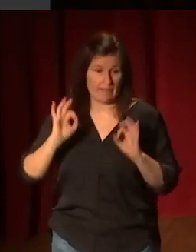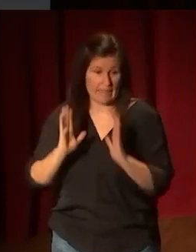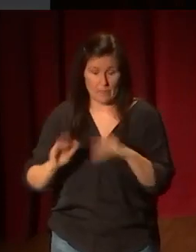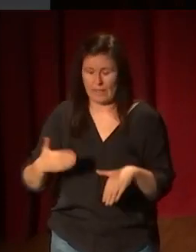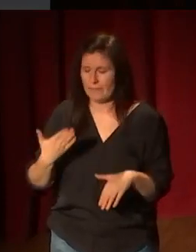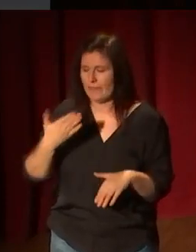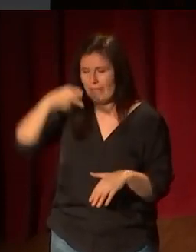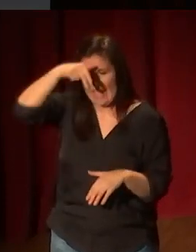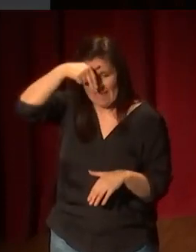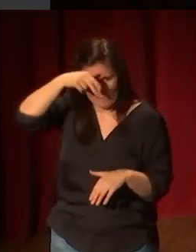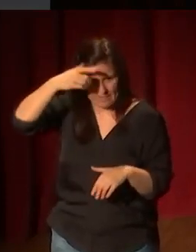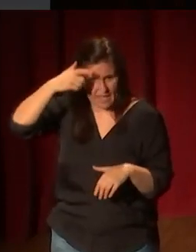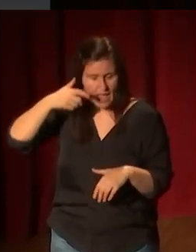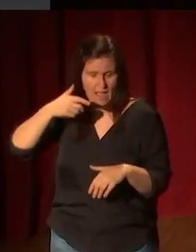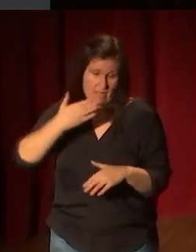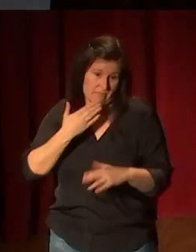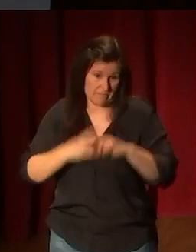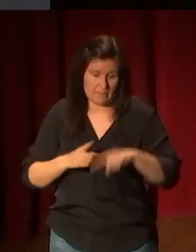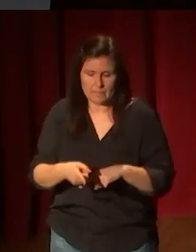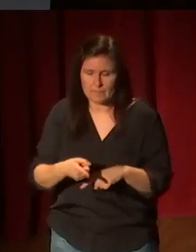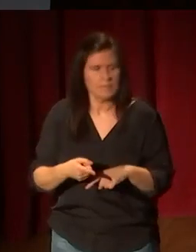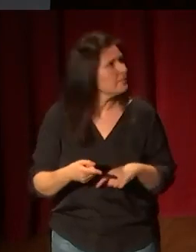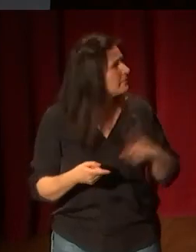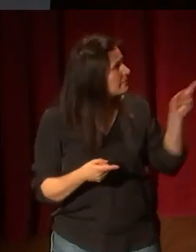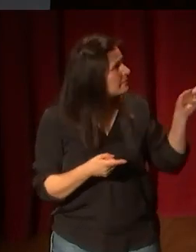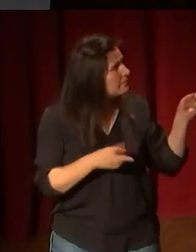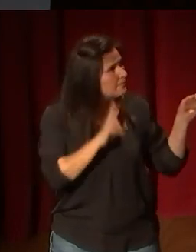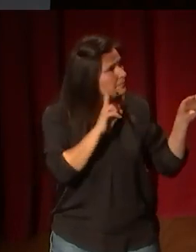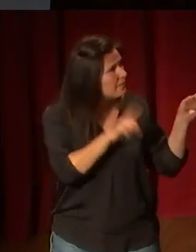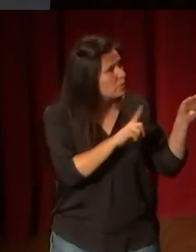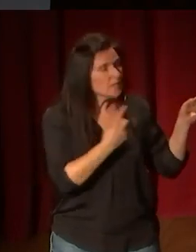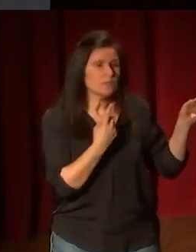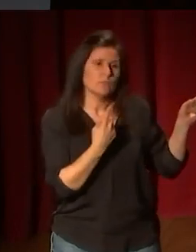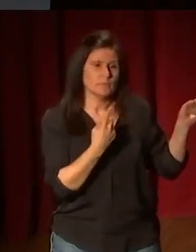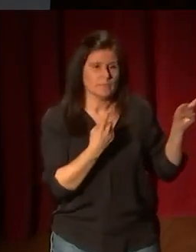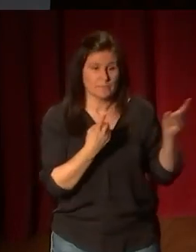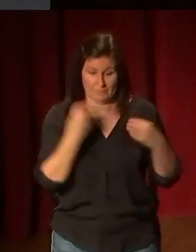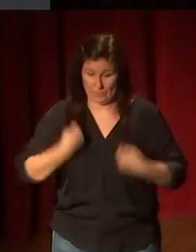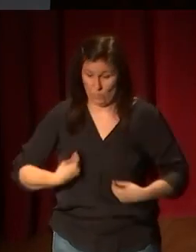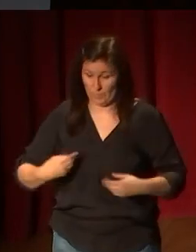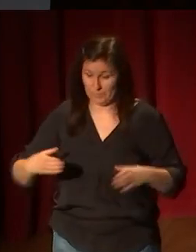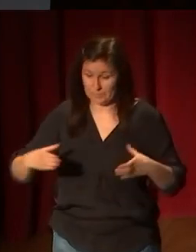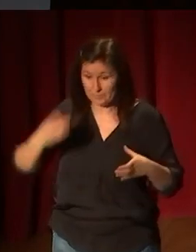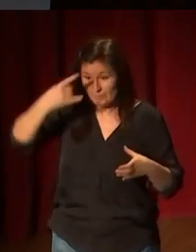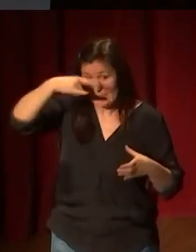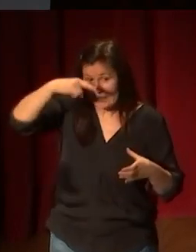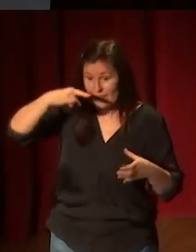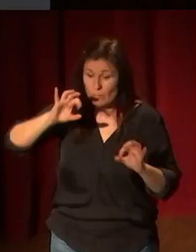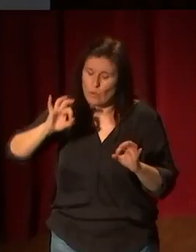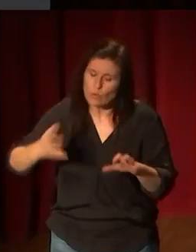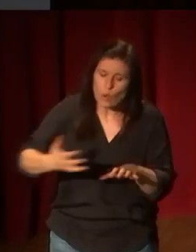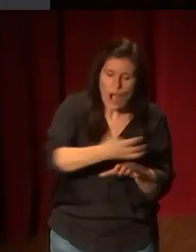larga tradición en madrid lo que vemos aquí es uno de esos encierros que preferían a la tauromaquia